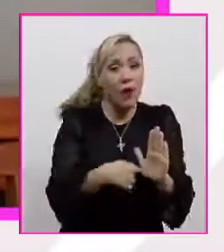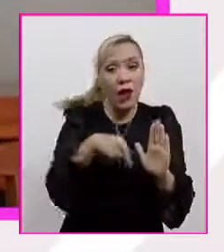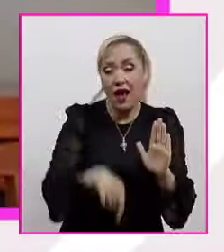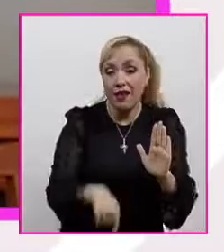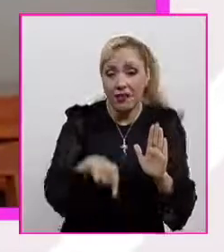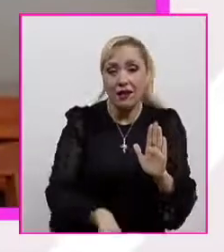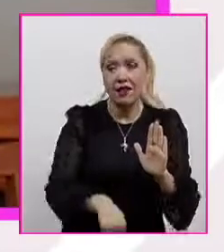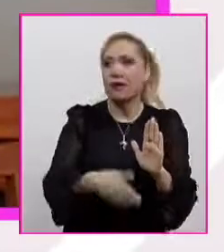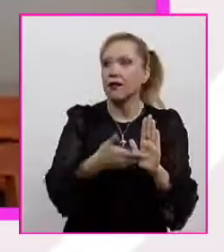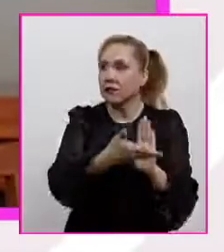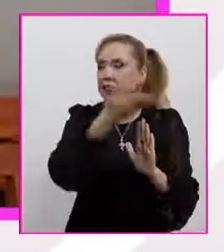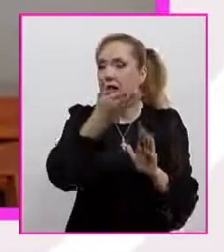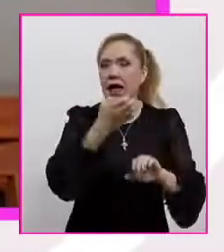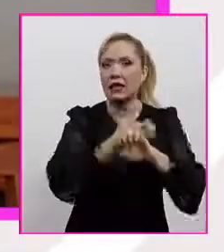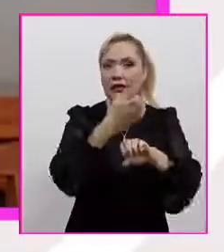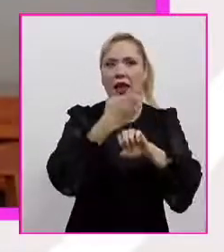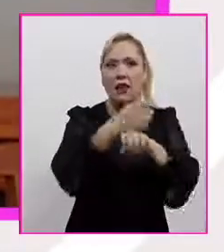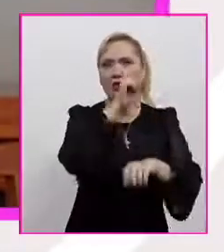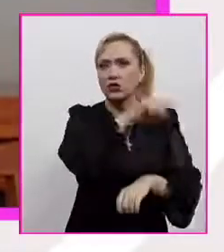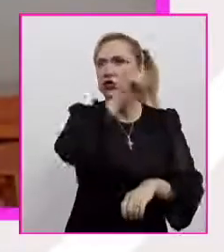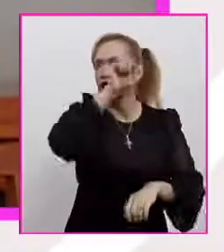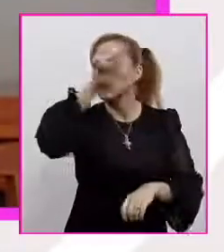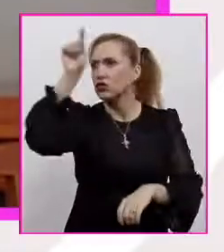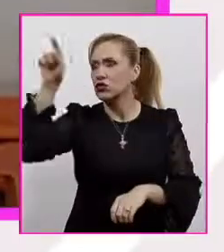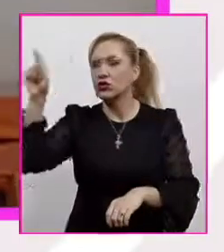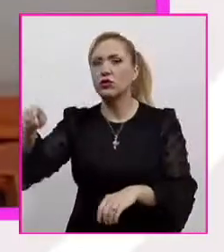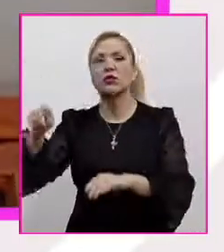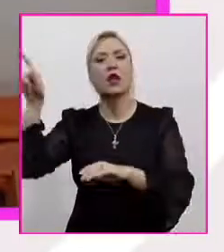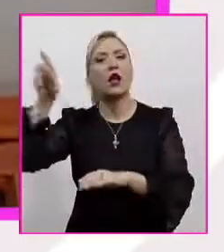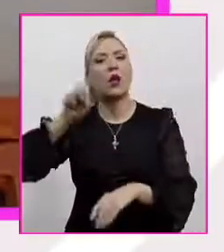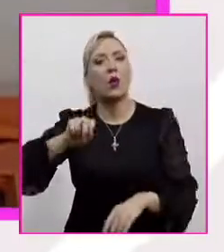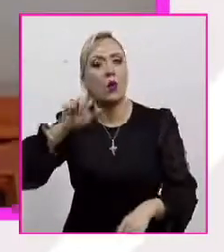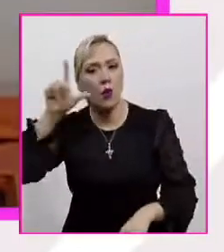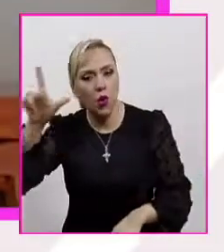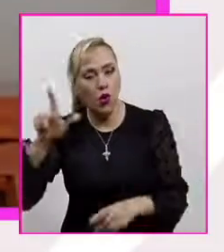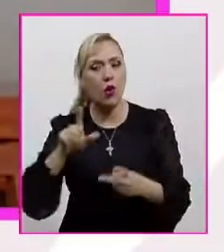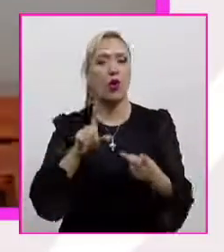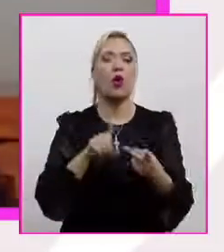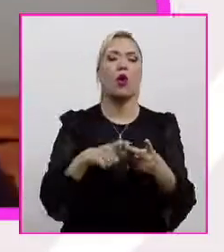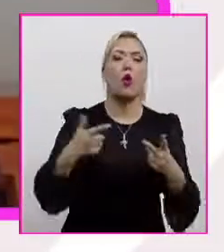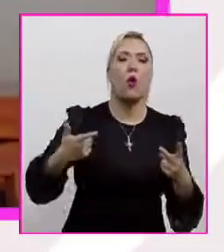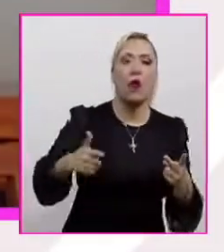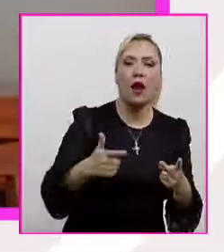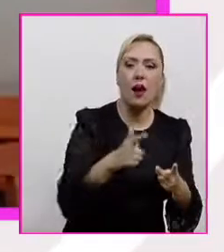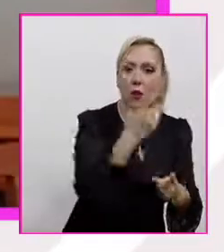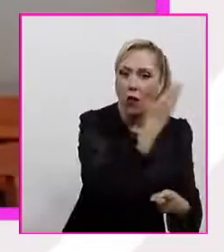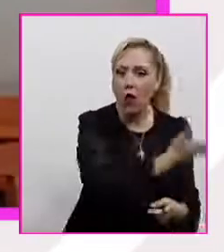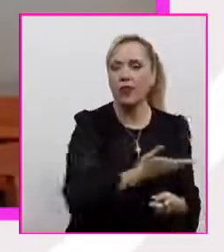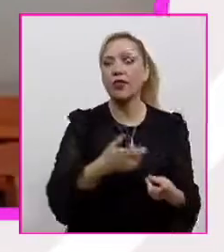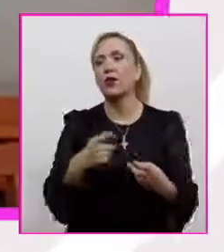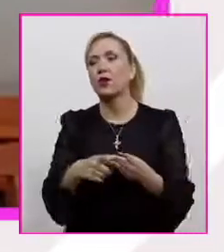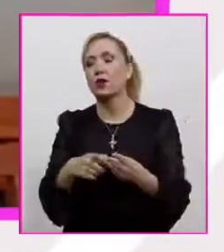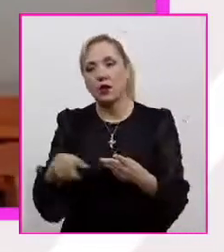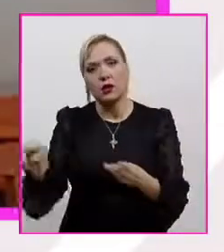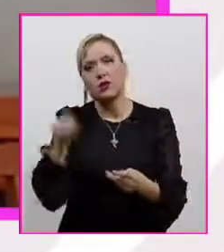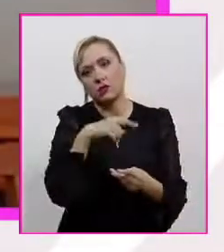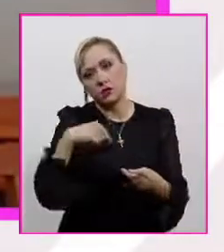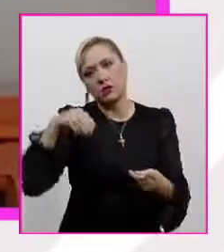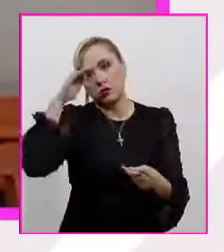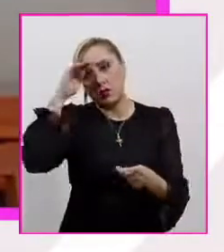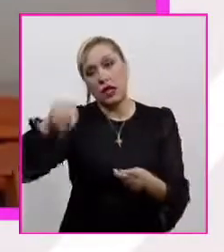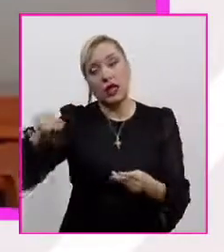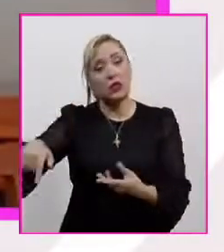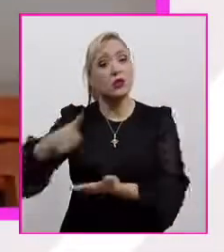hemos llevado a otros estados, está analizándose en Nuevo León, está analizándose en Guanajuato, porque sí consideramos que la